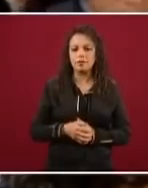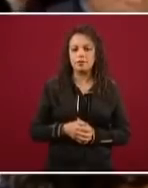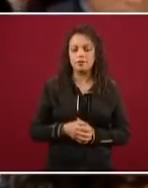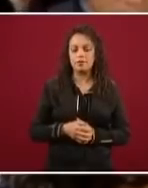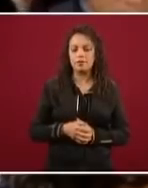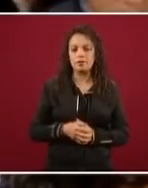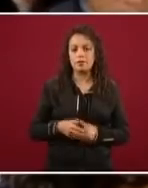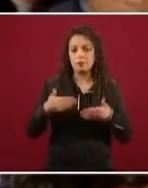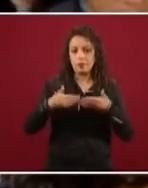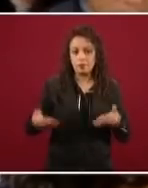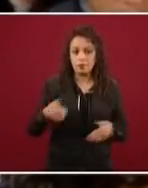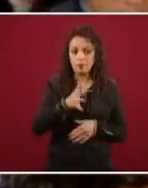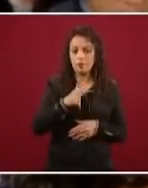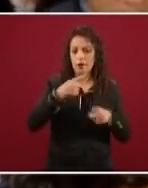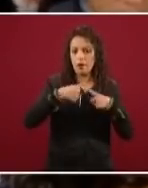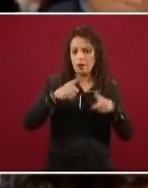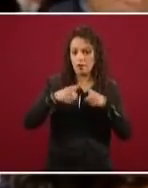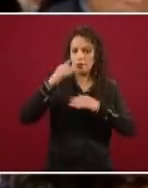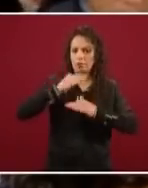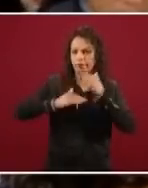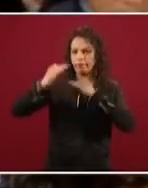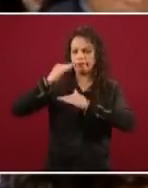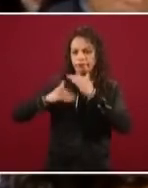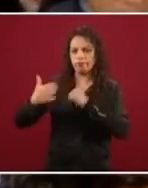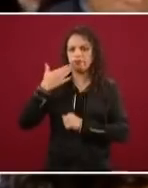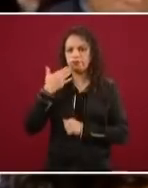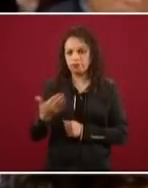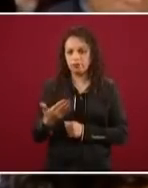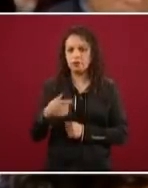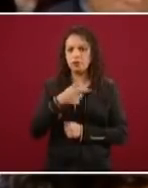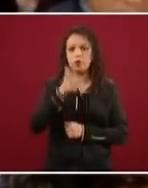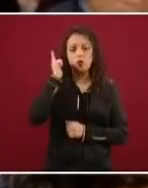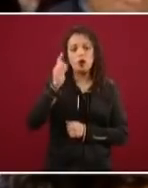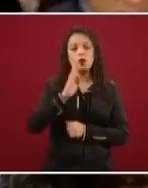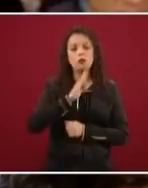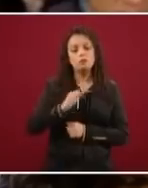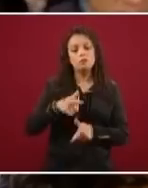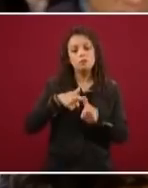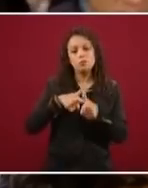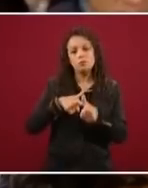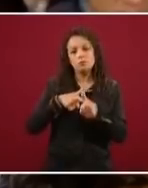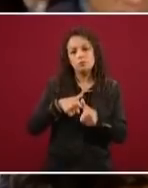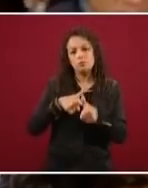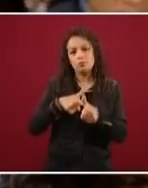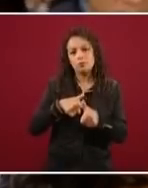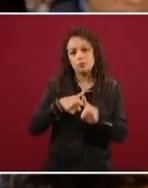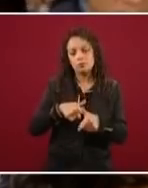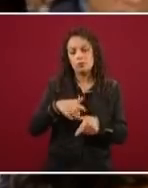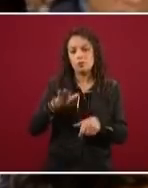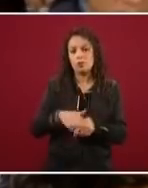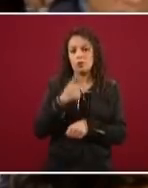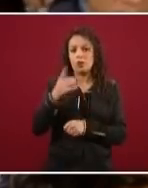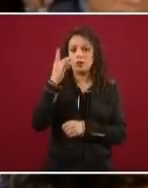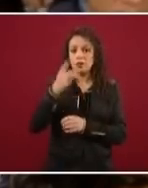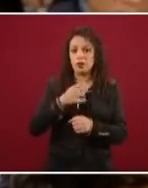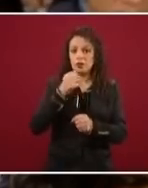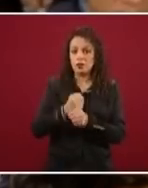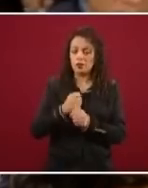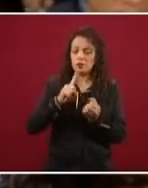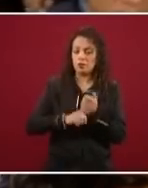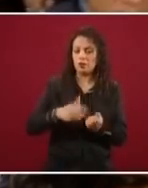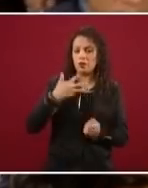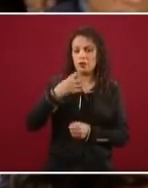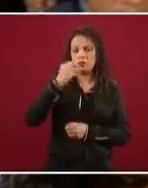que está teniendo que haya continuidad para que esos 30 más de 30 años de impunidad y corrupción con el